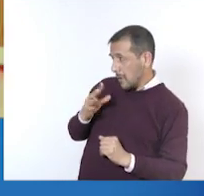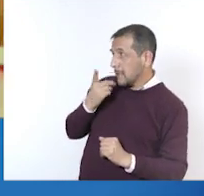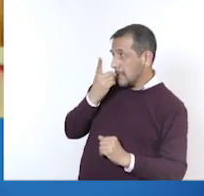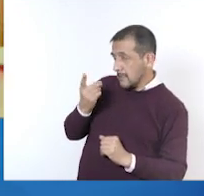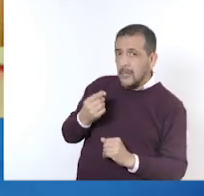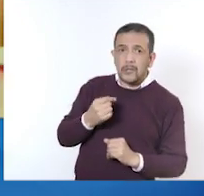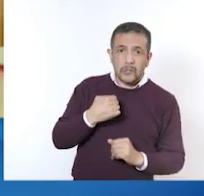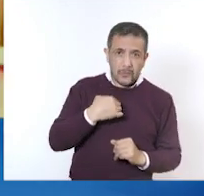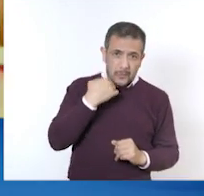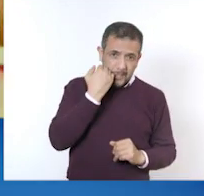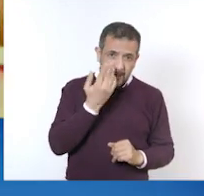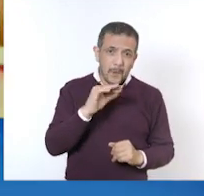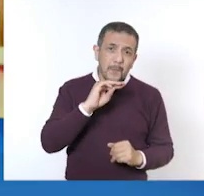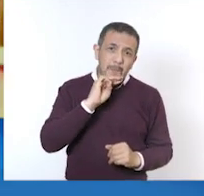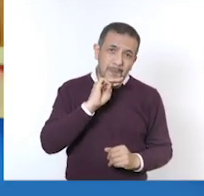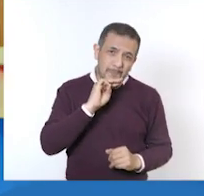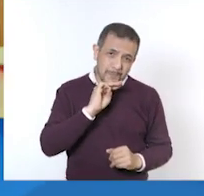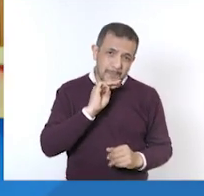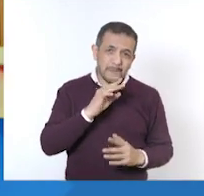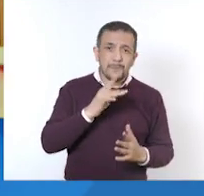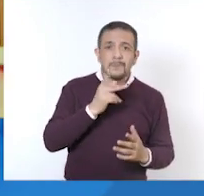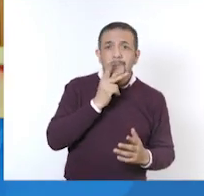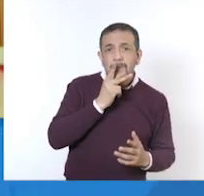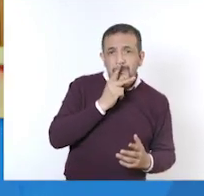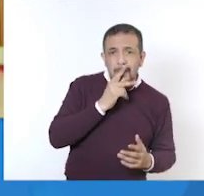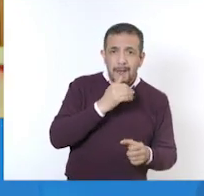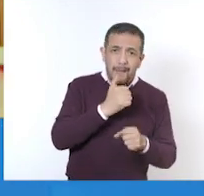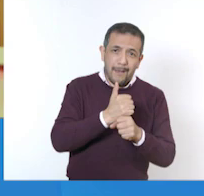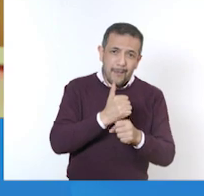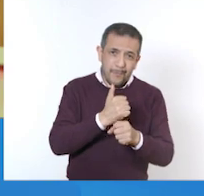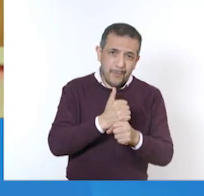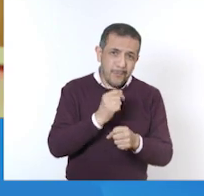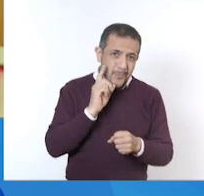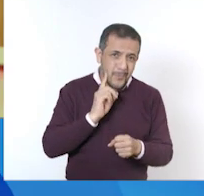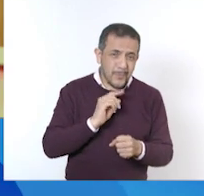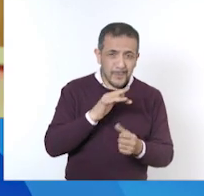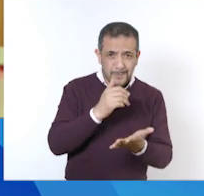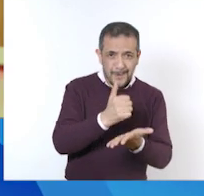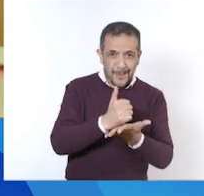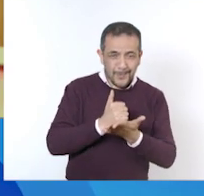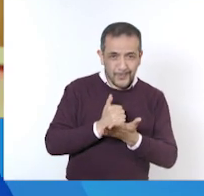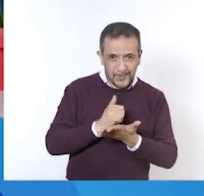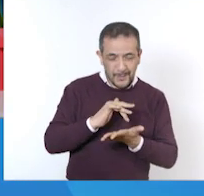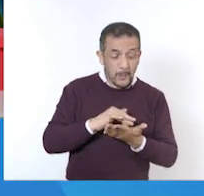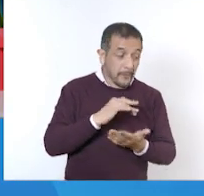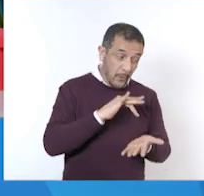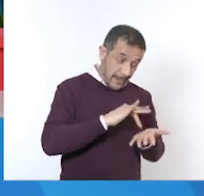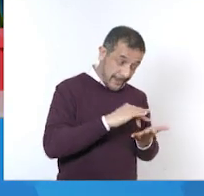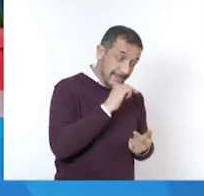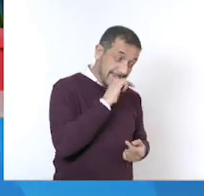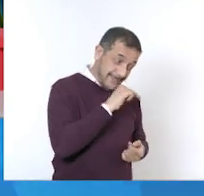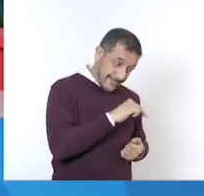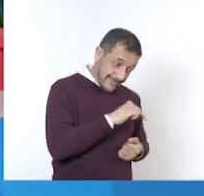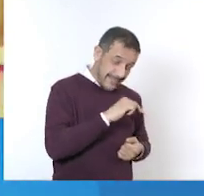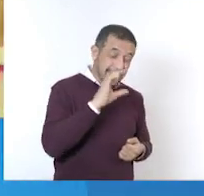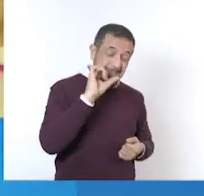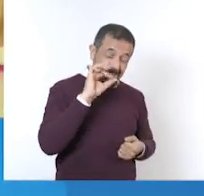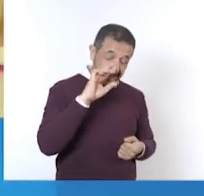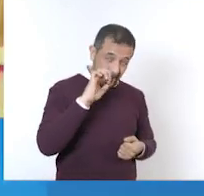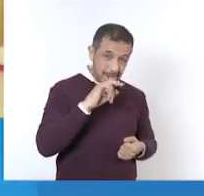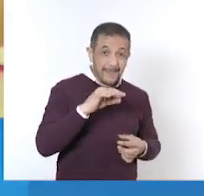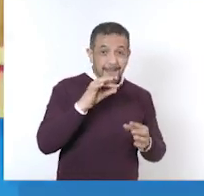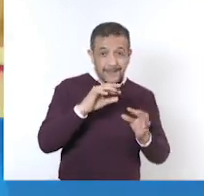adelante. Quiero dar las gracias a mi mami, papi, mi abuelita, que me están ayudando. Gracias a ti, Carmelita,